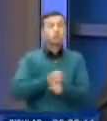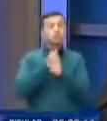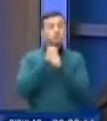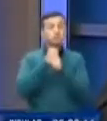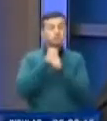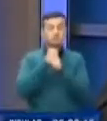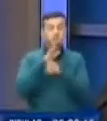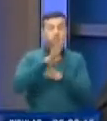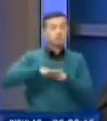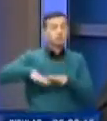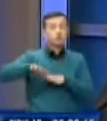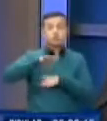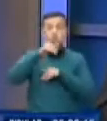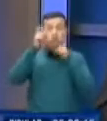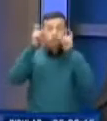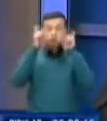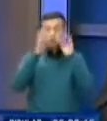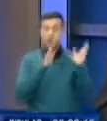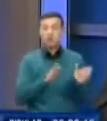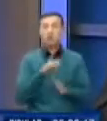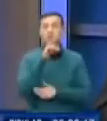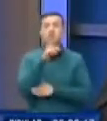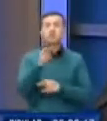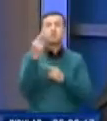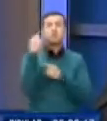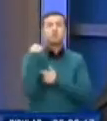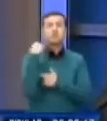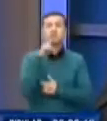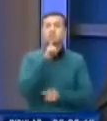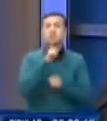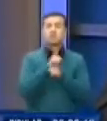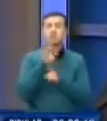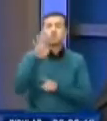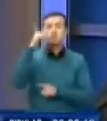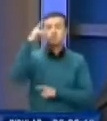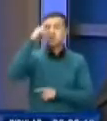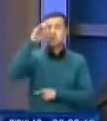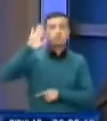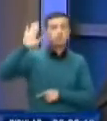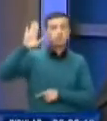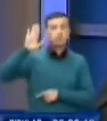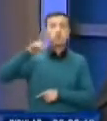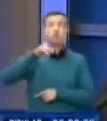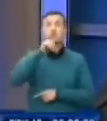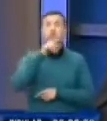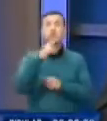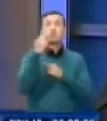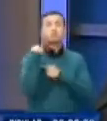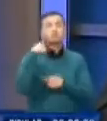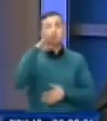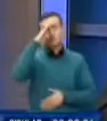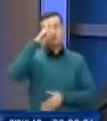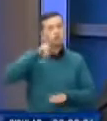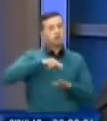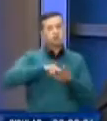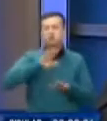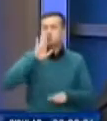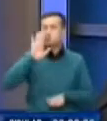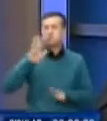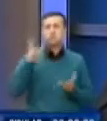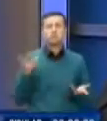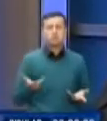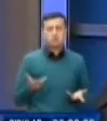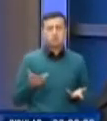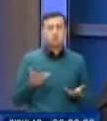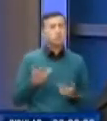mantenimiento del orden público son funciones privativas del estado y responsabilidad de la policía nacional por